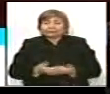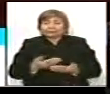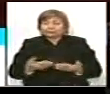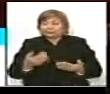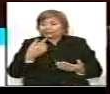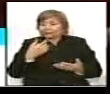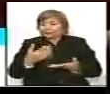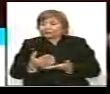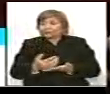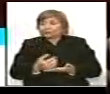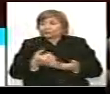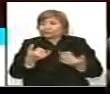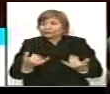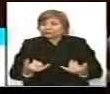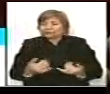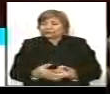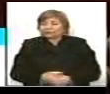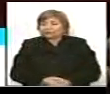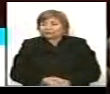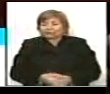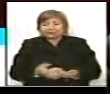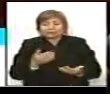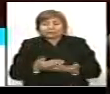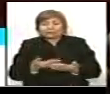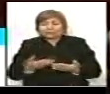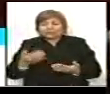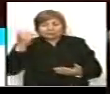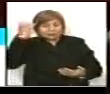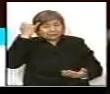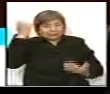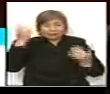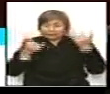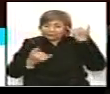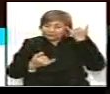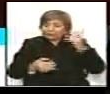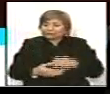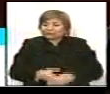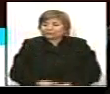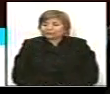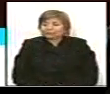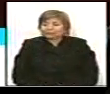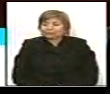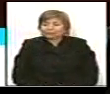ustedes reciben hoy en día, las herramientas, las ideas,